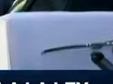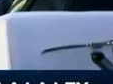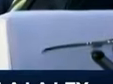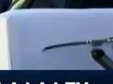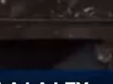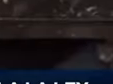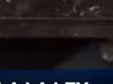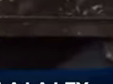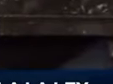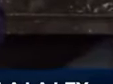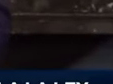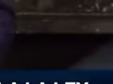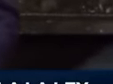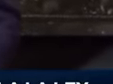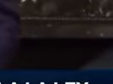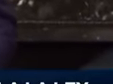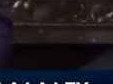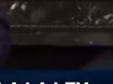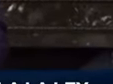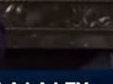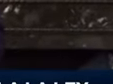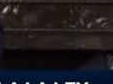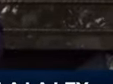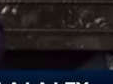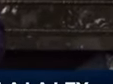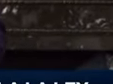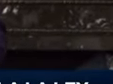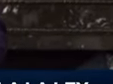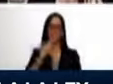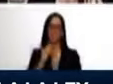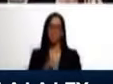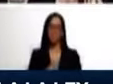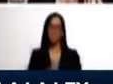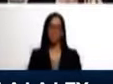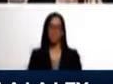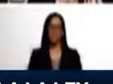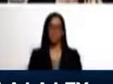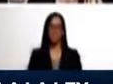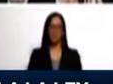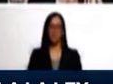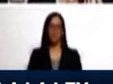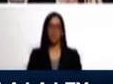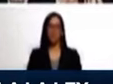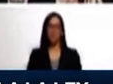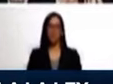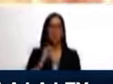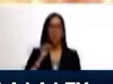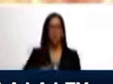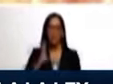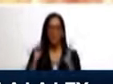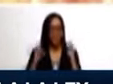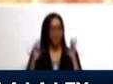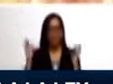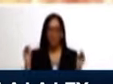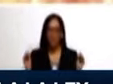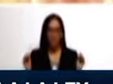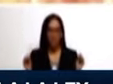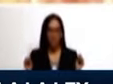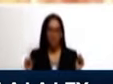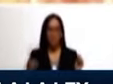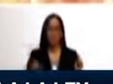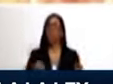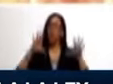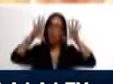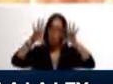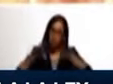países contra maduro y más sanciones económicas y también Quizás por